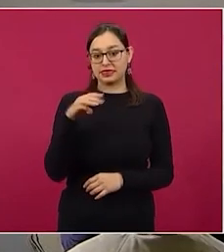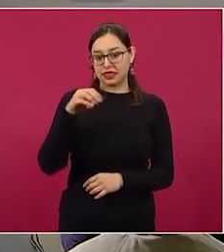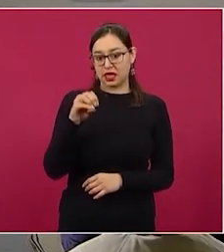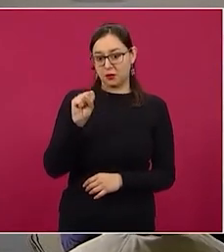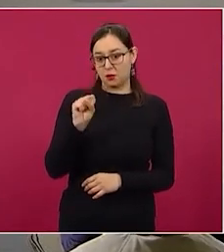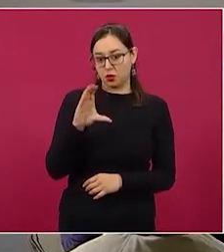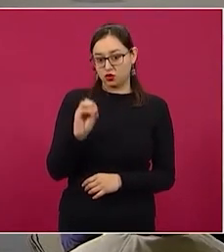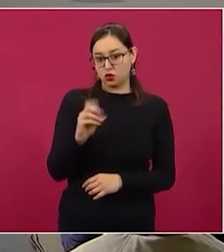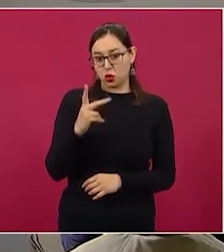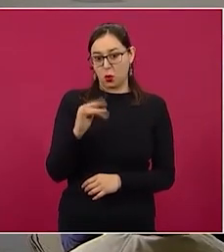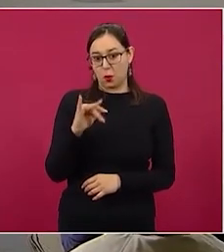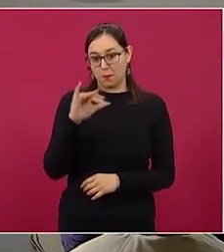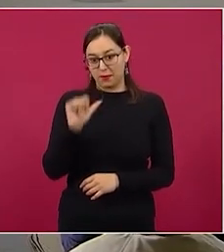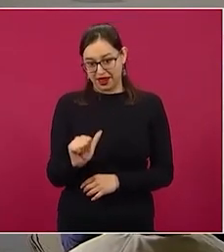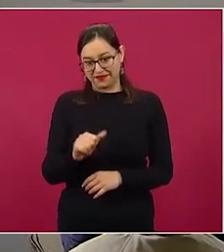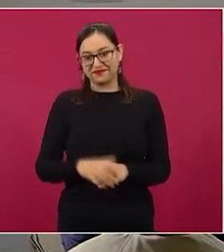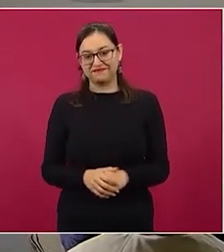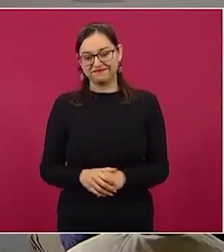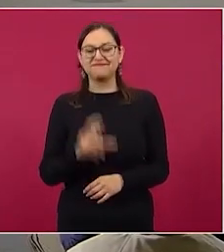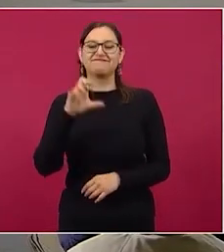Digital,